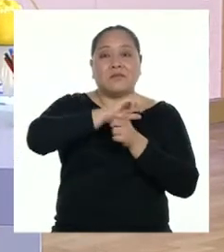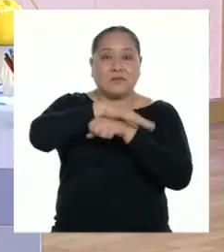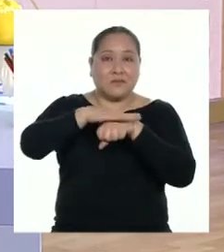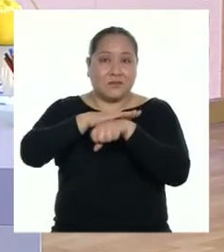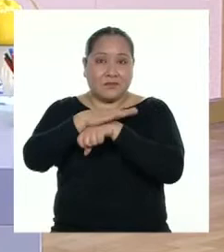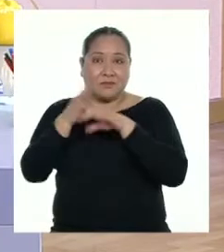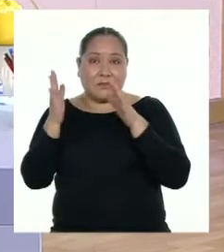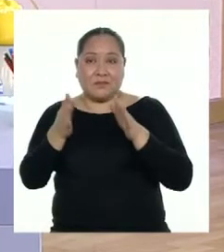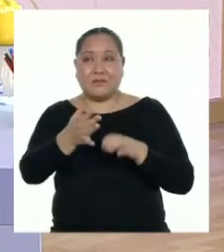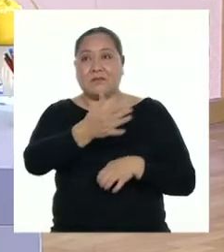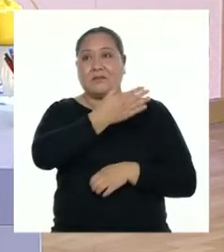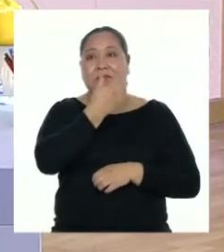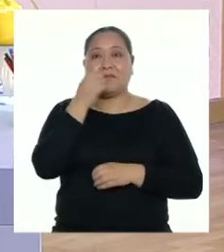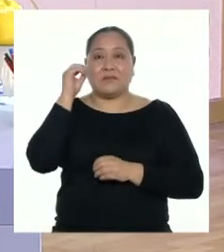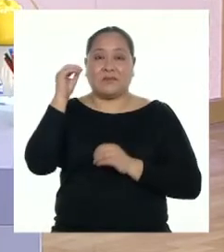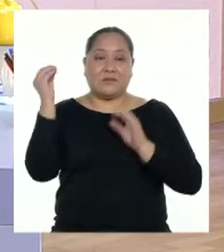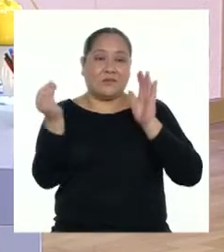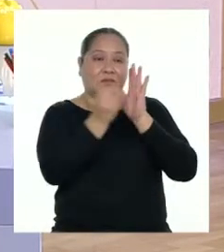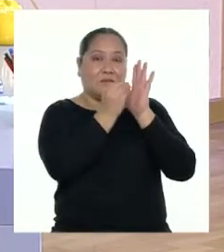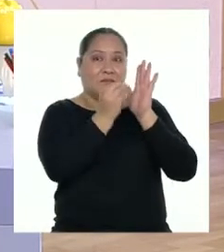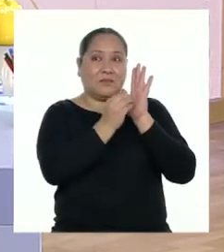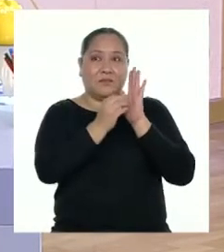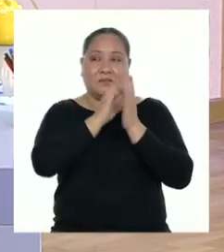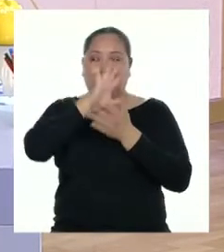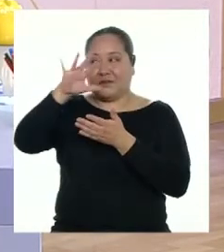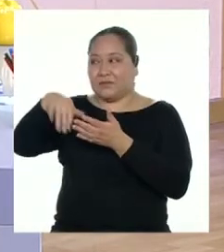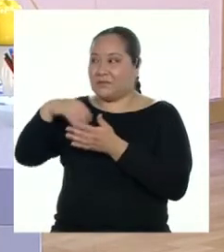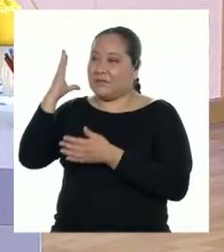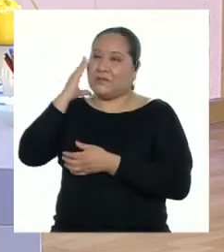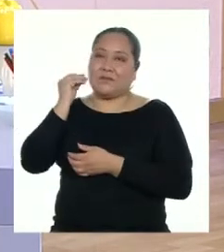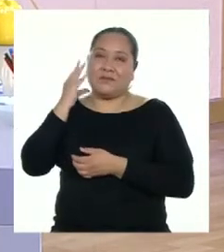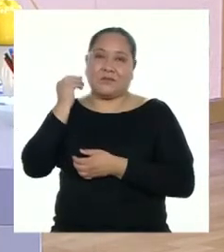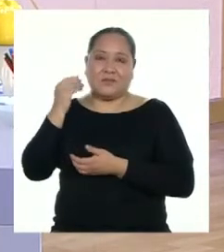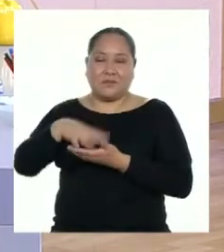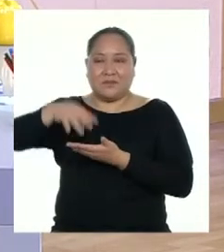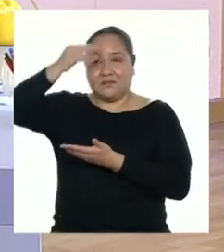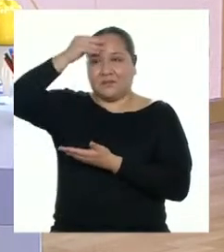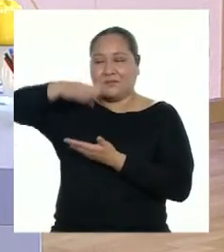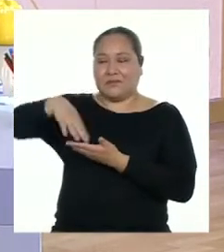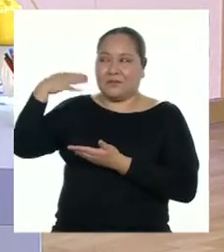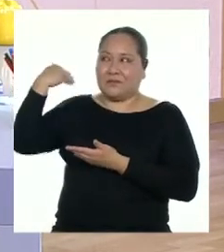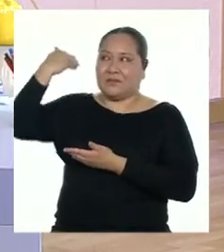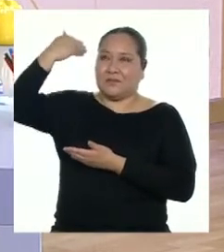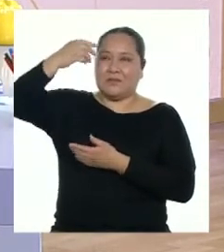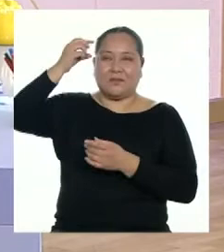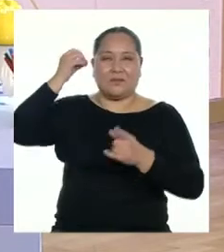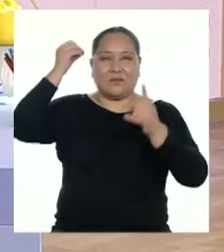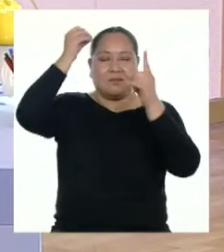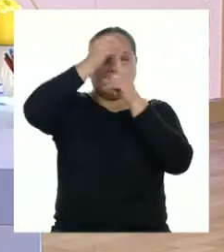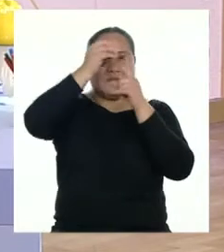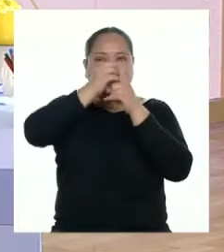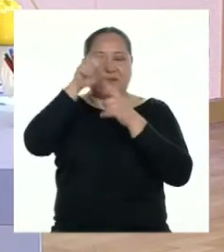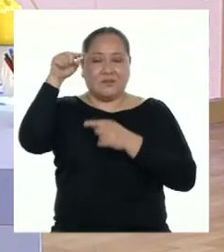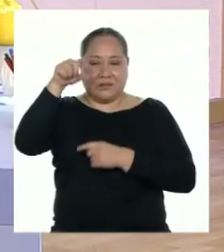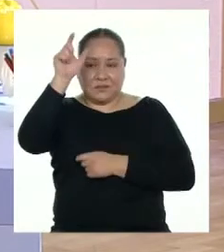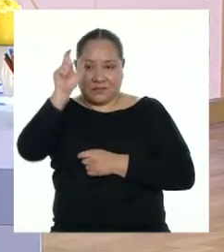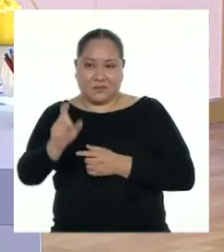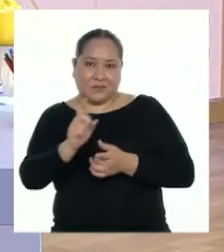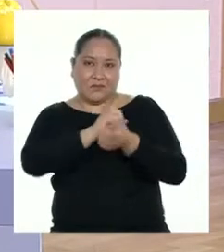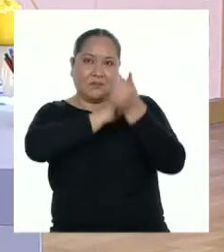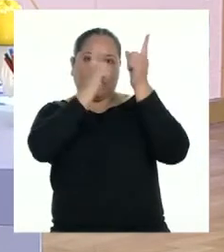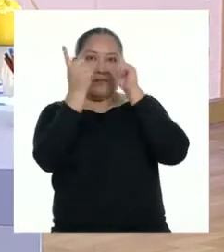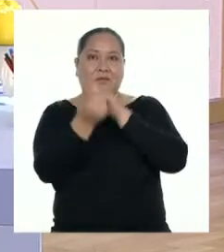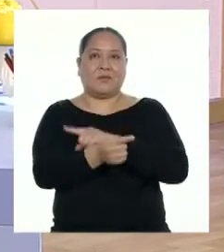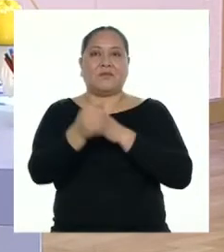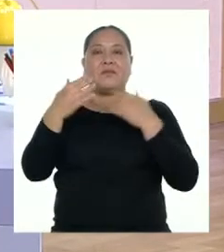mejora, que fue el producto que elaboramos a partir de toda la experiencia de aprendizaje anterior, en que nos propusimos ser agentes de cambio para